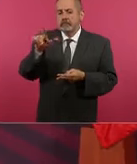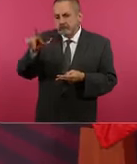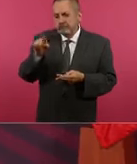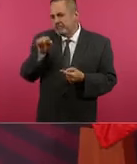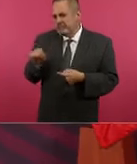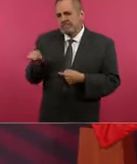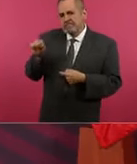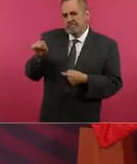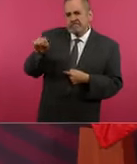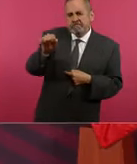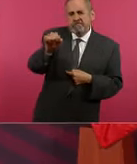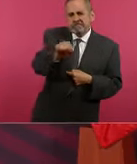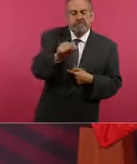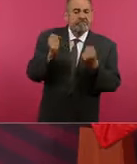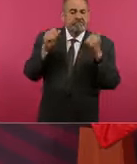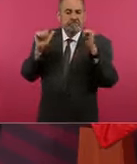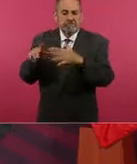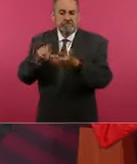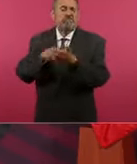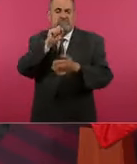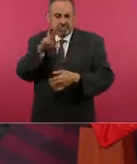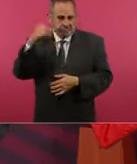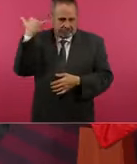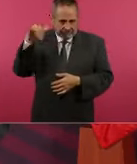y a Yucatán